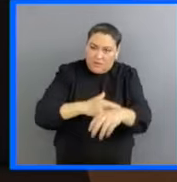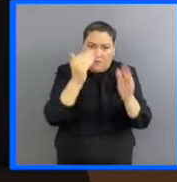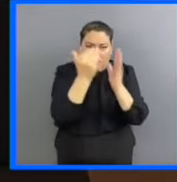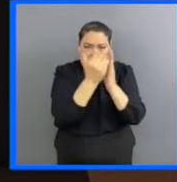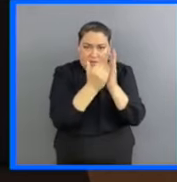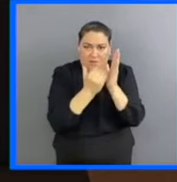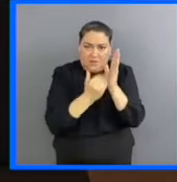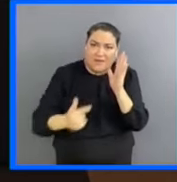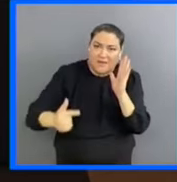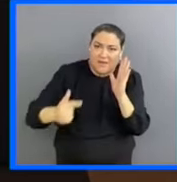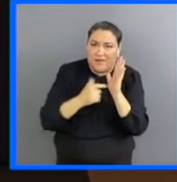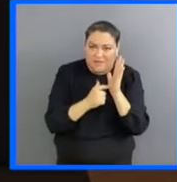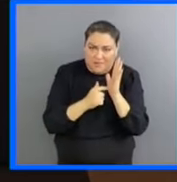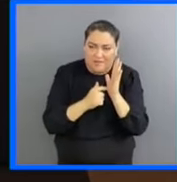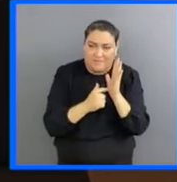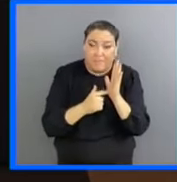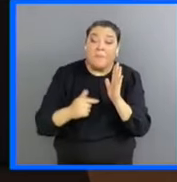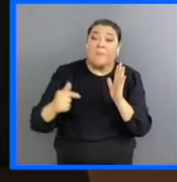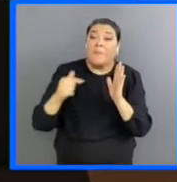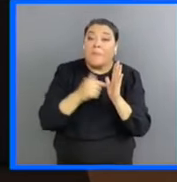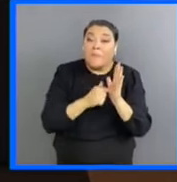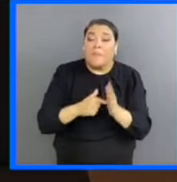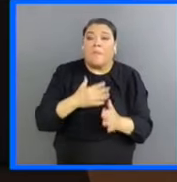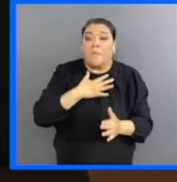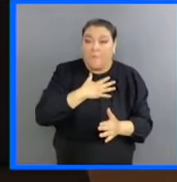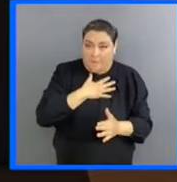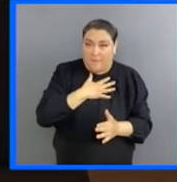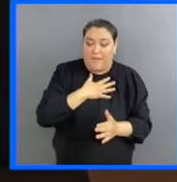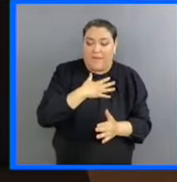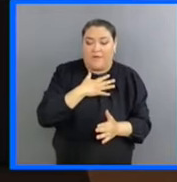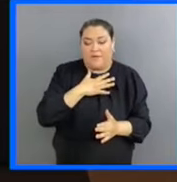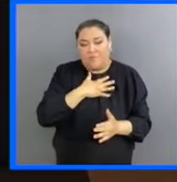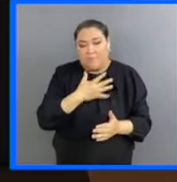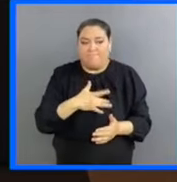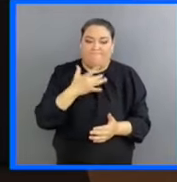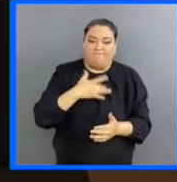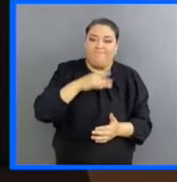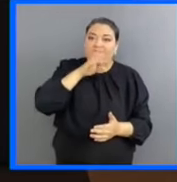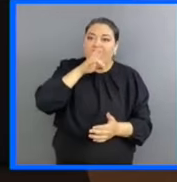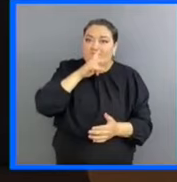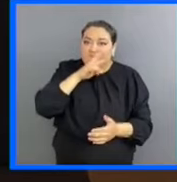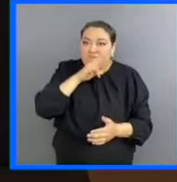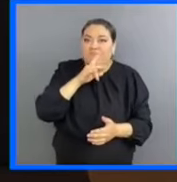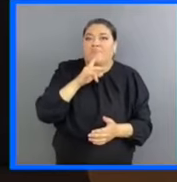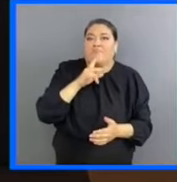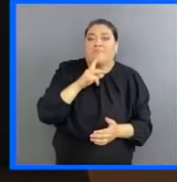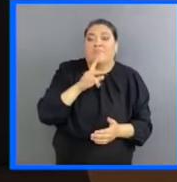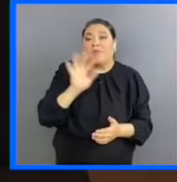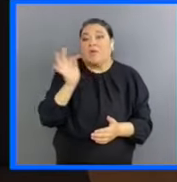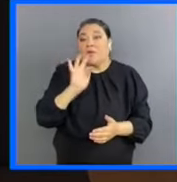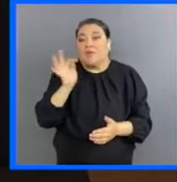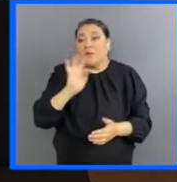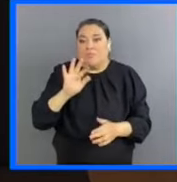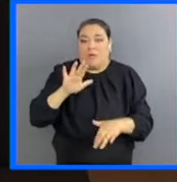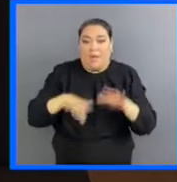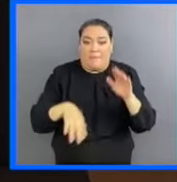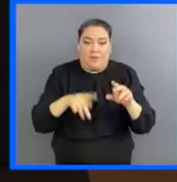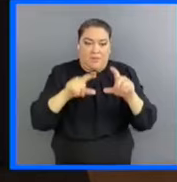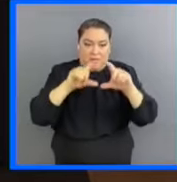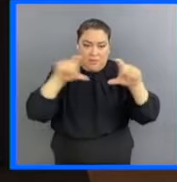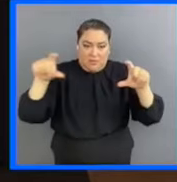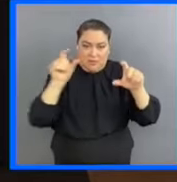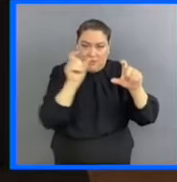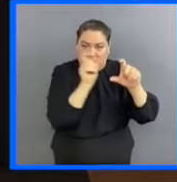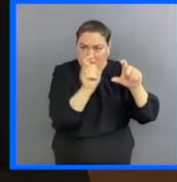proyecto. Yo un poco estoy preocupado que hubiera algunas fracciones, algún